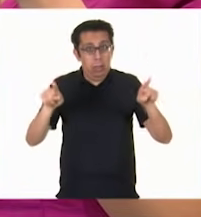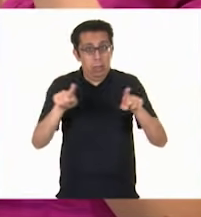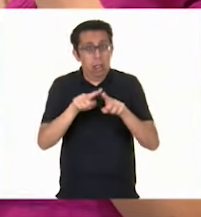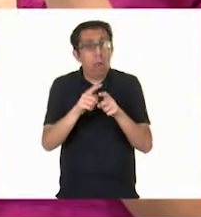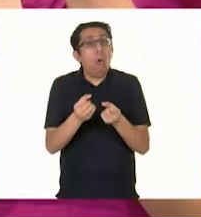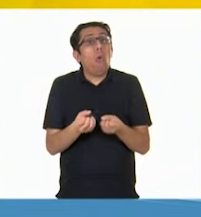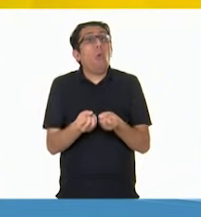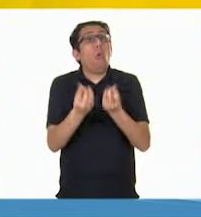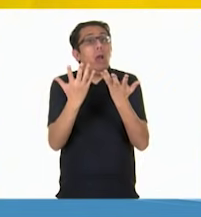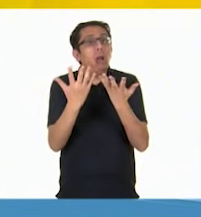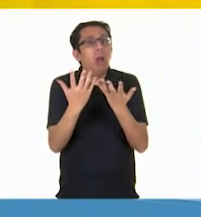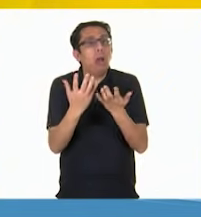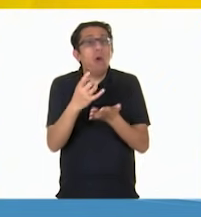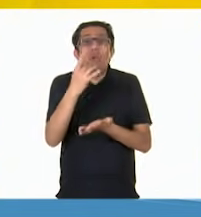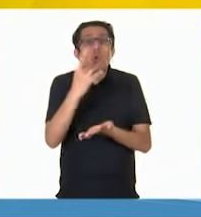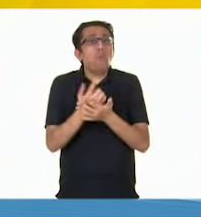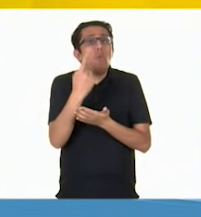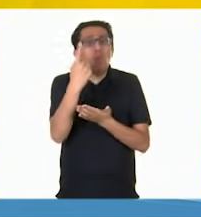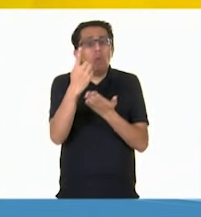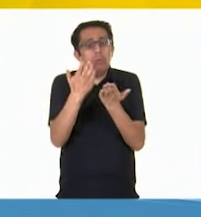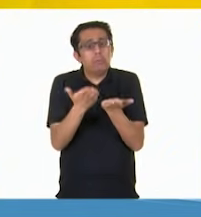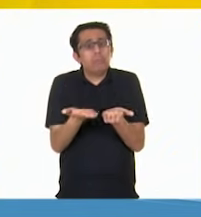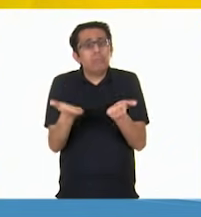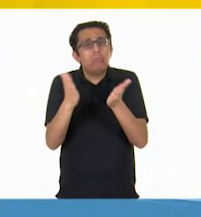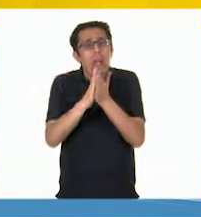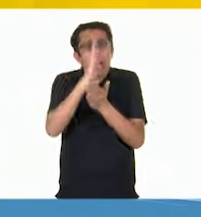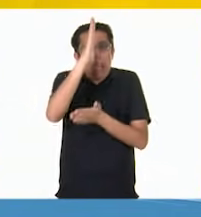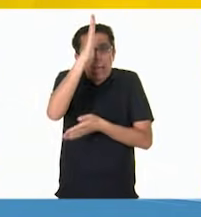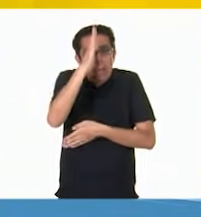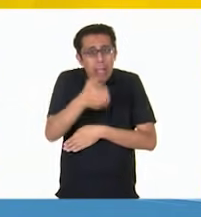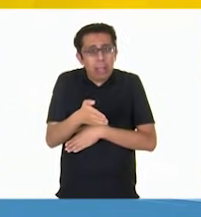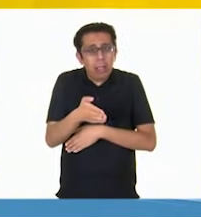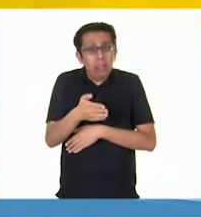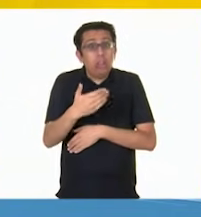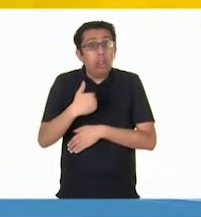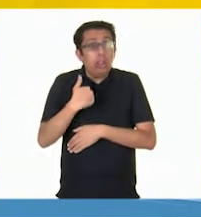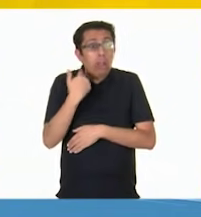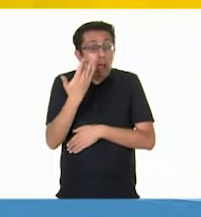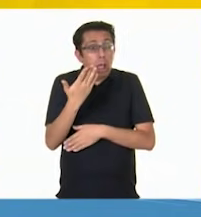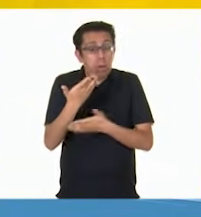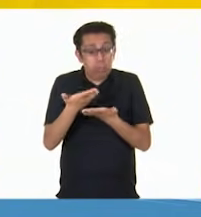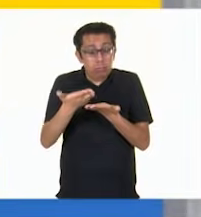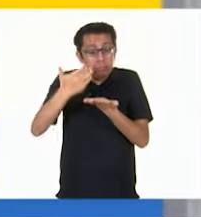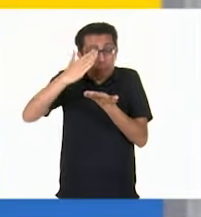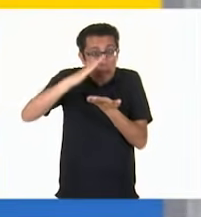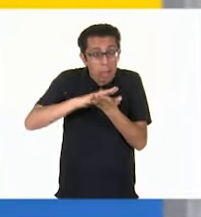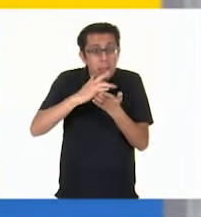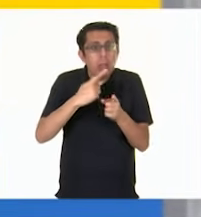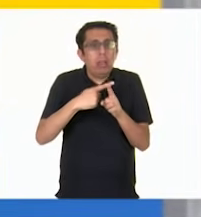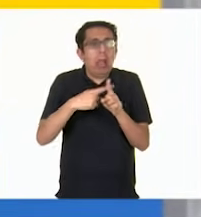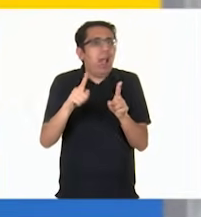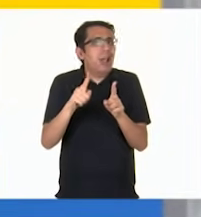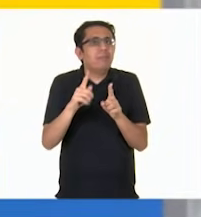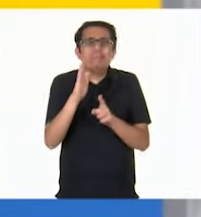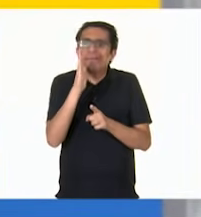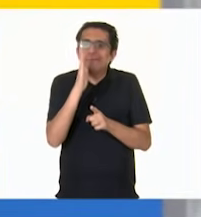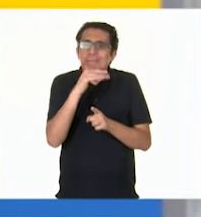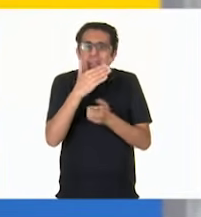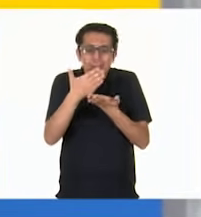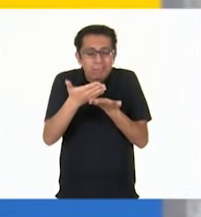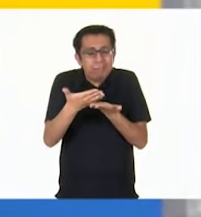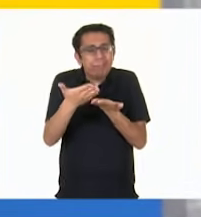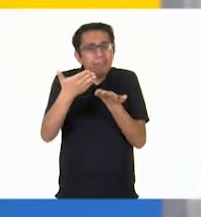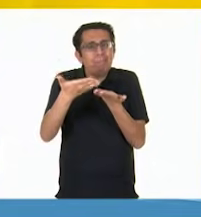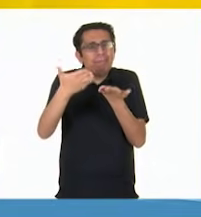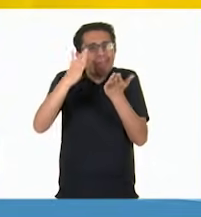Yo obtuve un eje de simetría. Pues aunque quiera doblar de otra forma, no logro que las dos partes